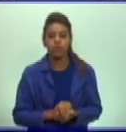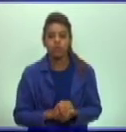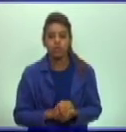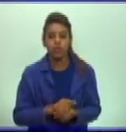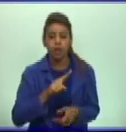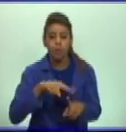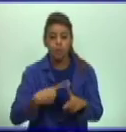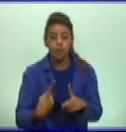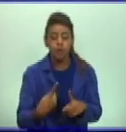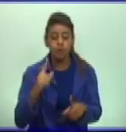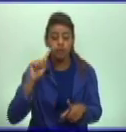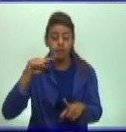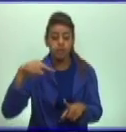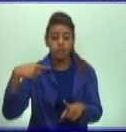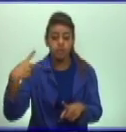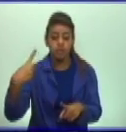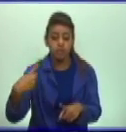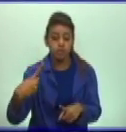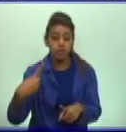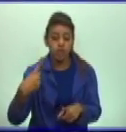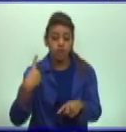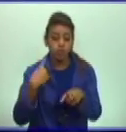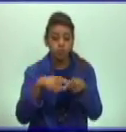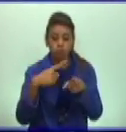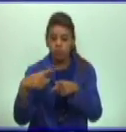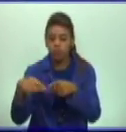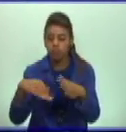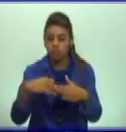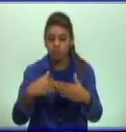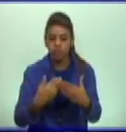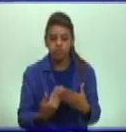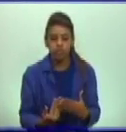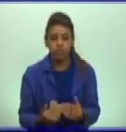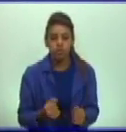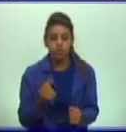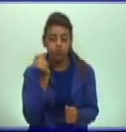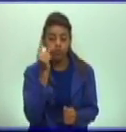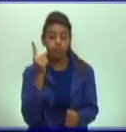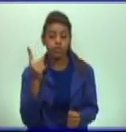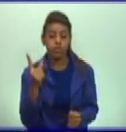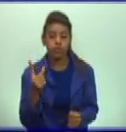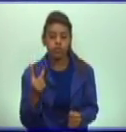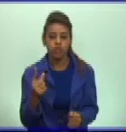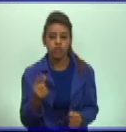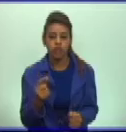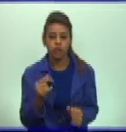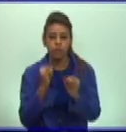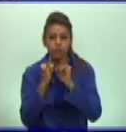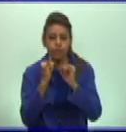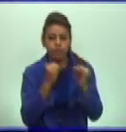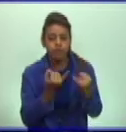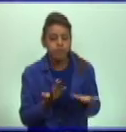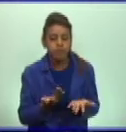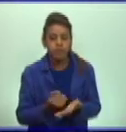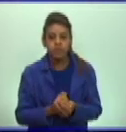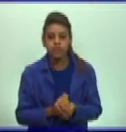Porque si mañana o cualquier día nos despertáramos con la noticia